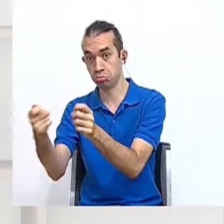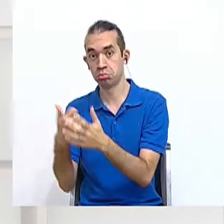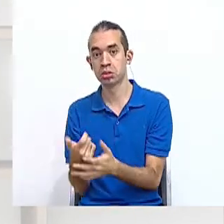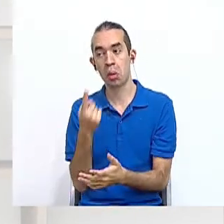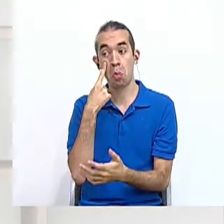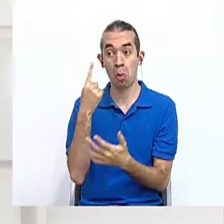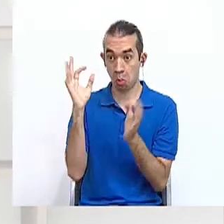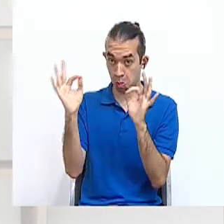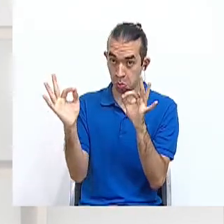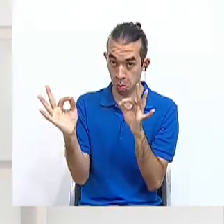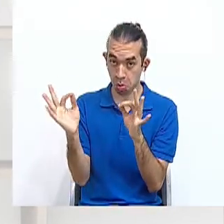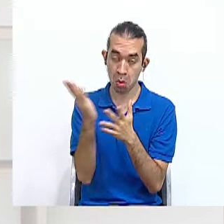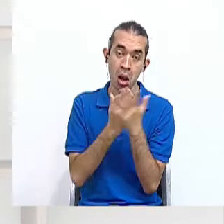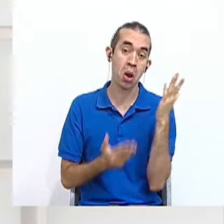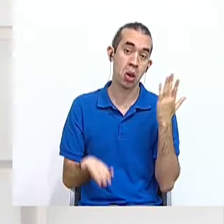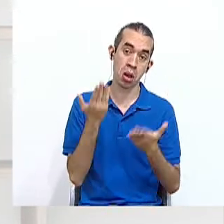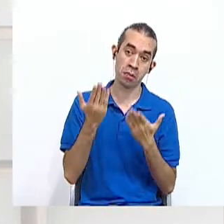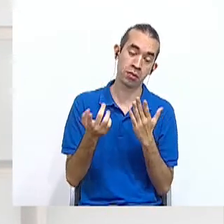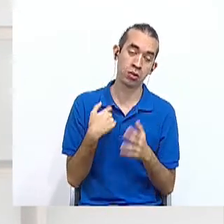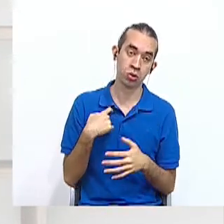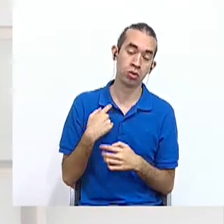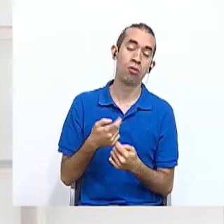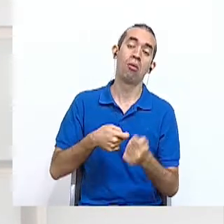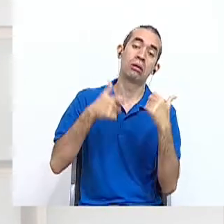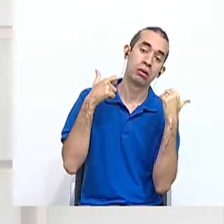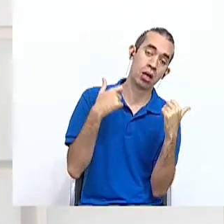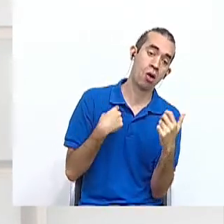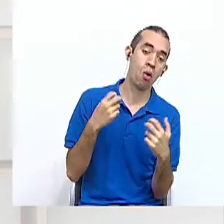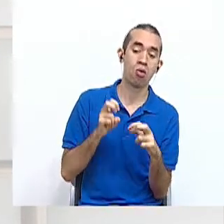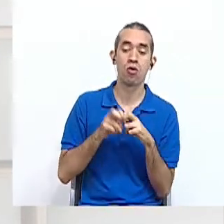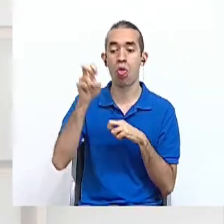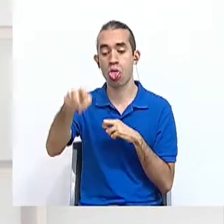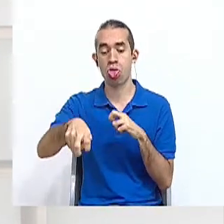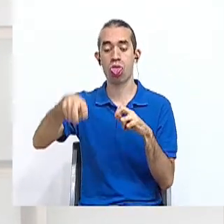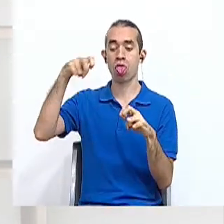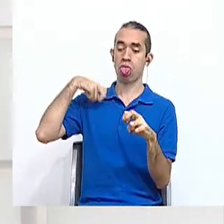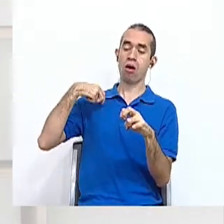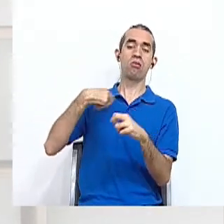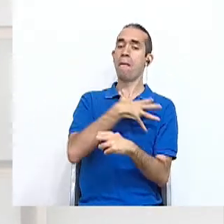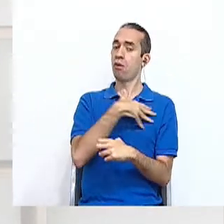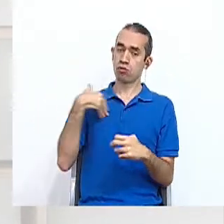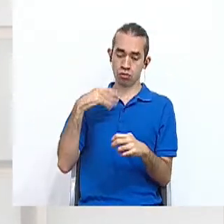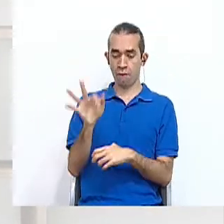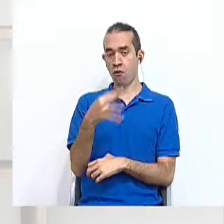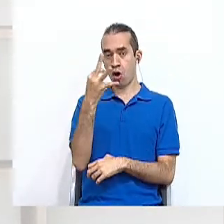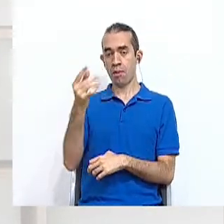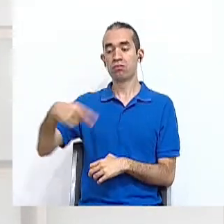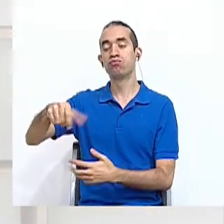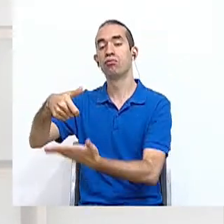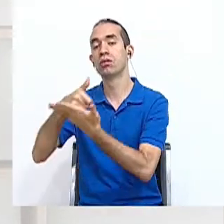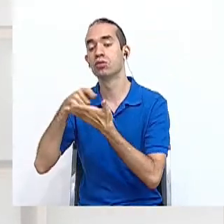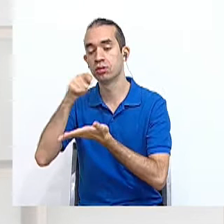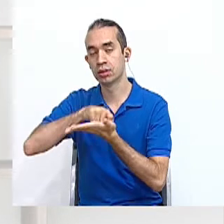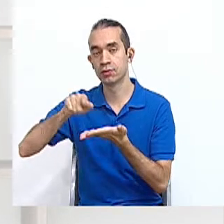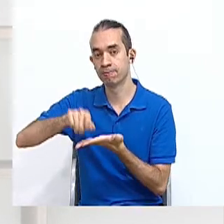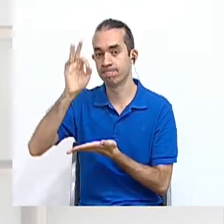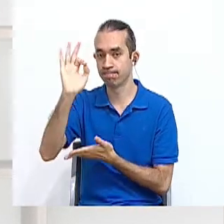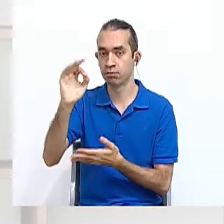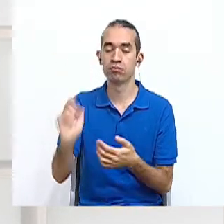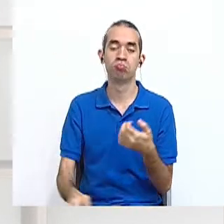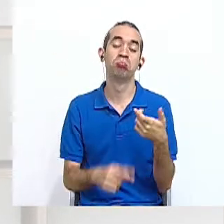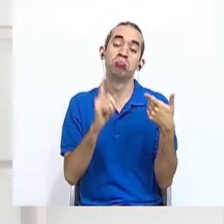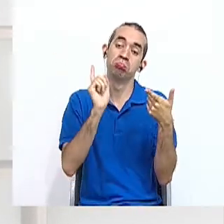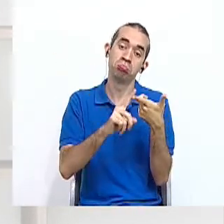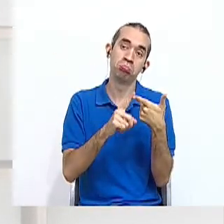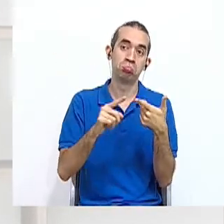le parece. Tal vez haya algo que yo brinqué o que no me gustó como lo escribí, mi familia me va a ayudar a escribirlo. ¿Cómo también puedo